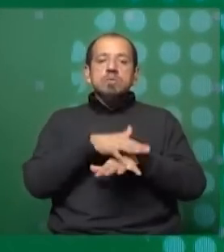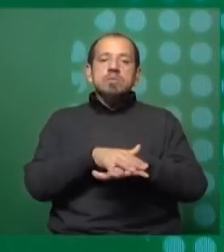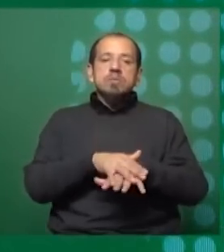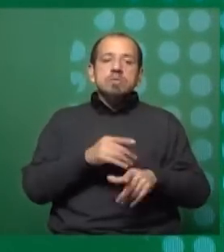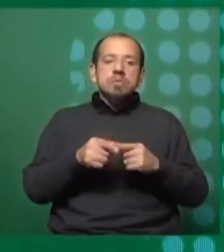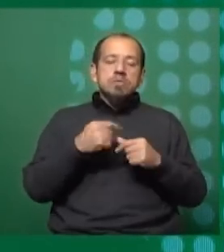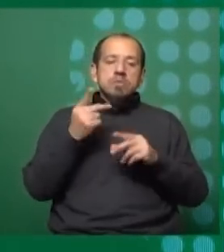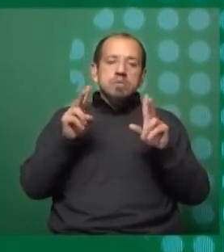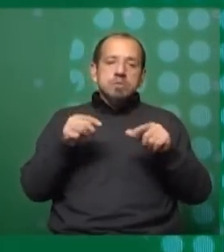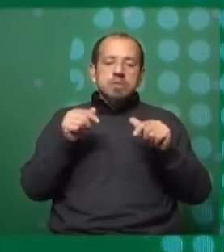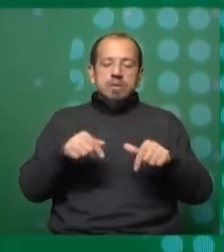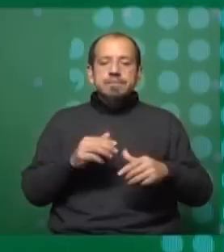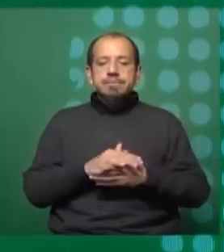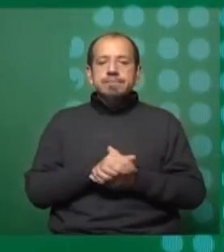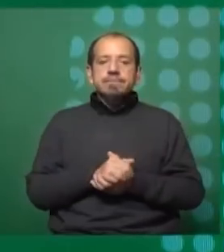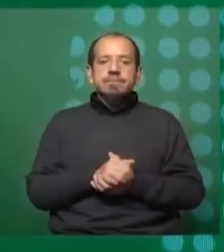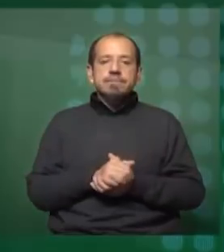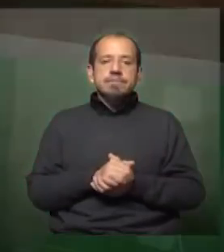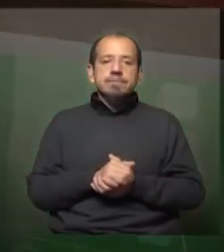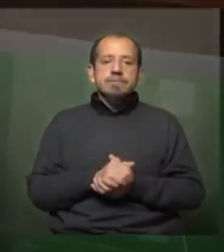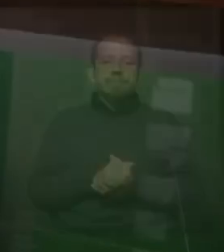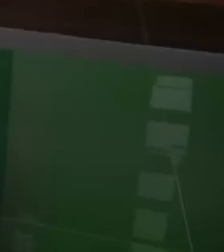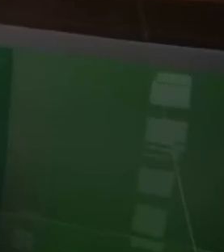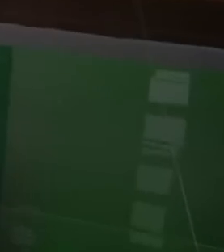regional y otros temas aquí en Sin fronteras